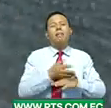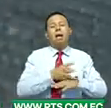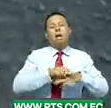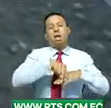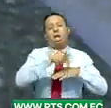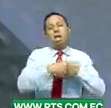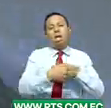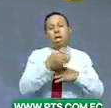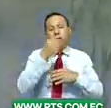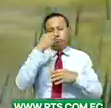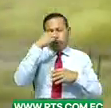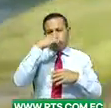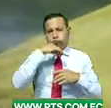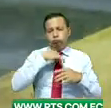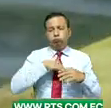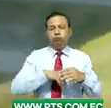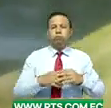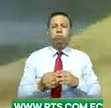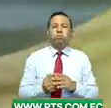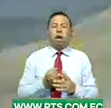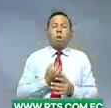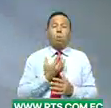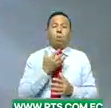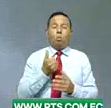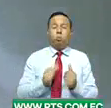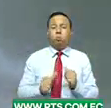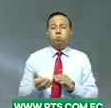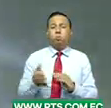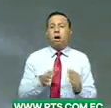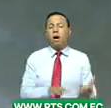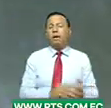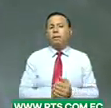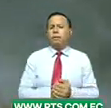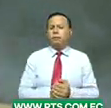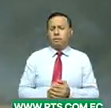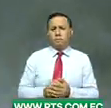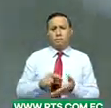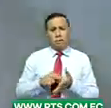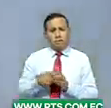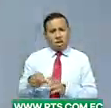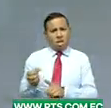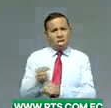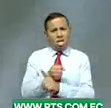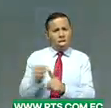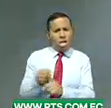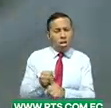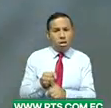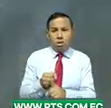que es asfixia por sumersión. ¿Descarta entonces alguna muerte violenta?